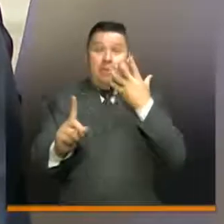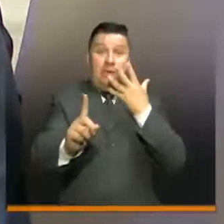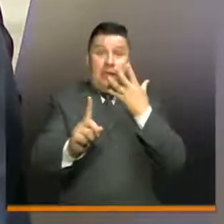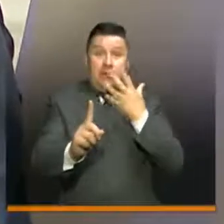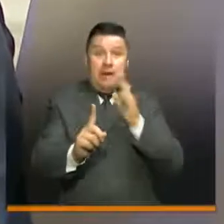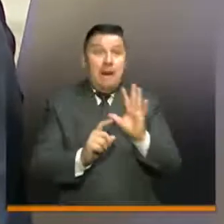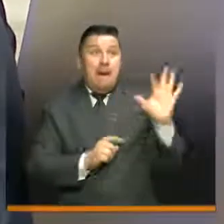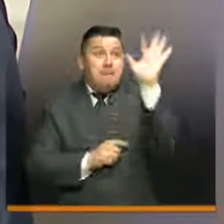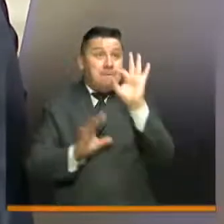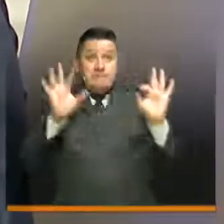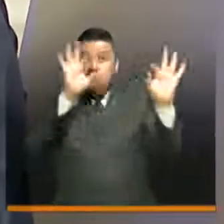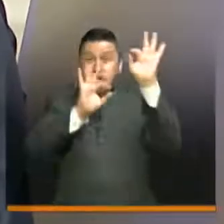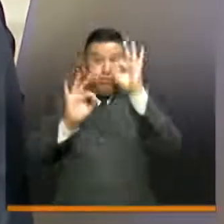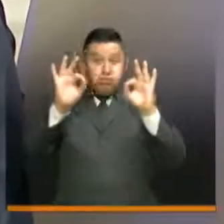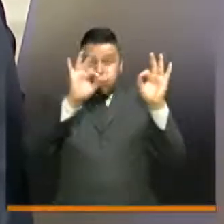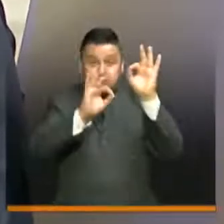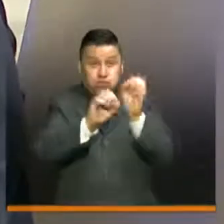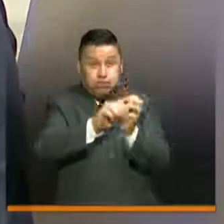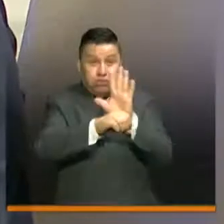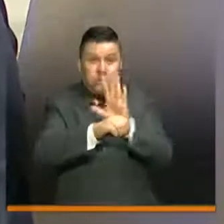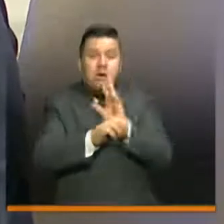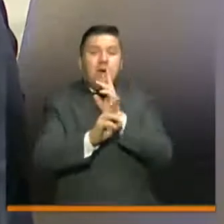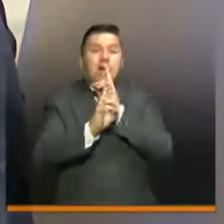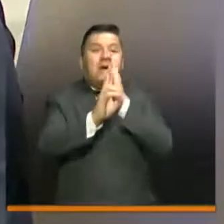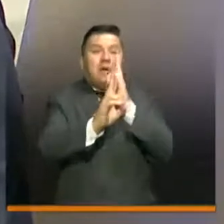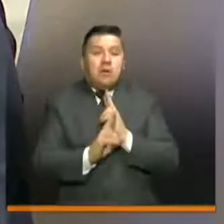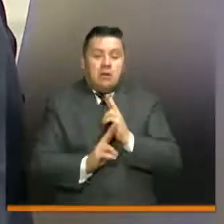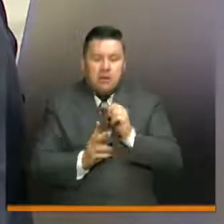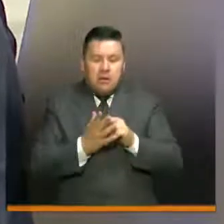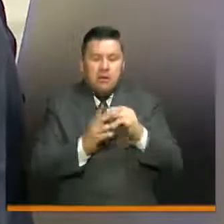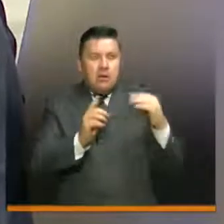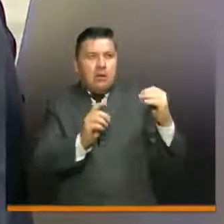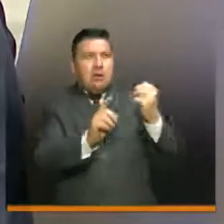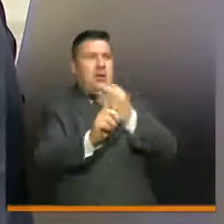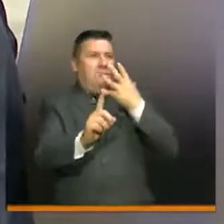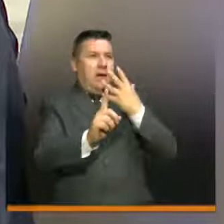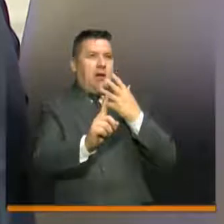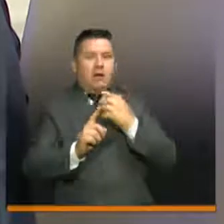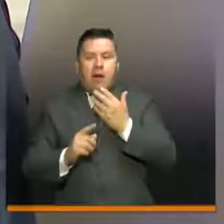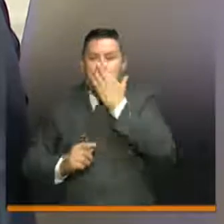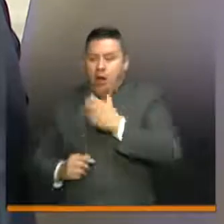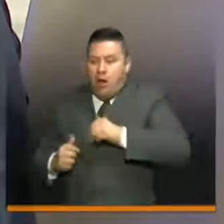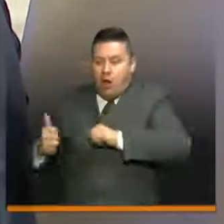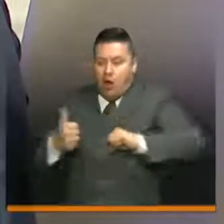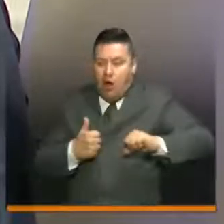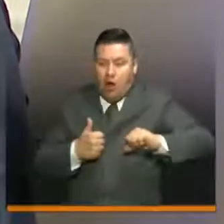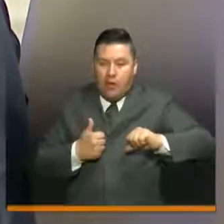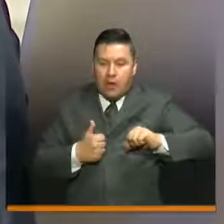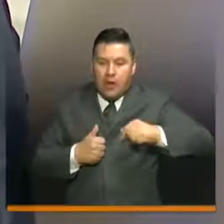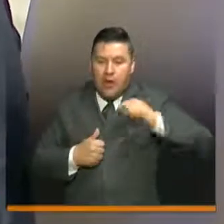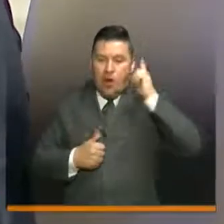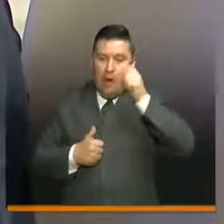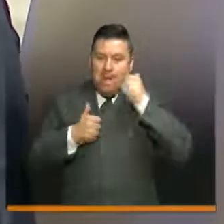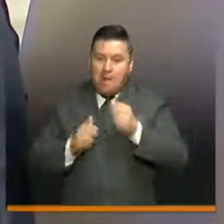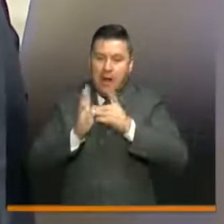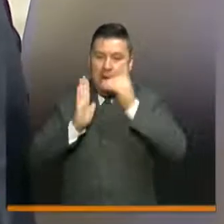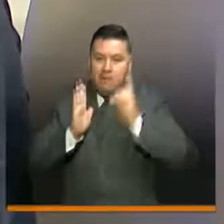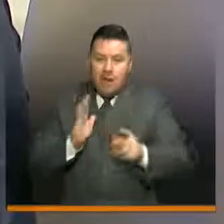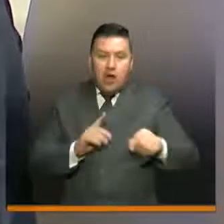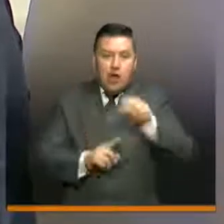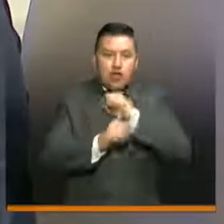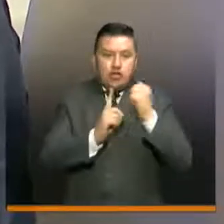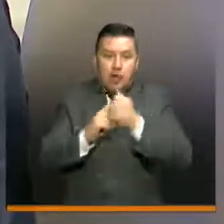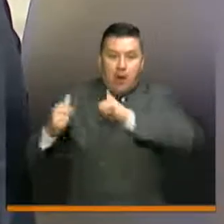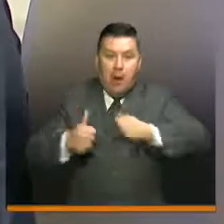en la pandemia es el resultado de este trabajo de todo el gobierno y toda la sociedad. Y ahí